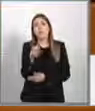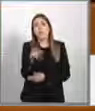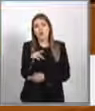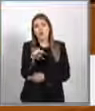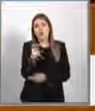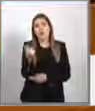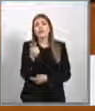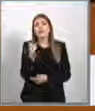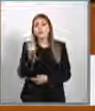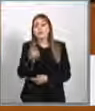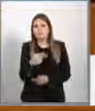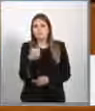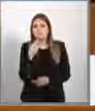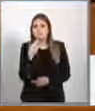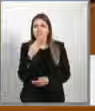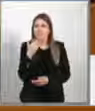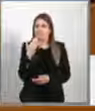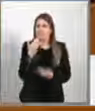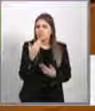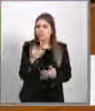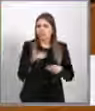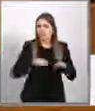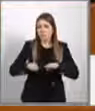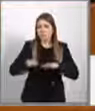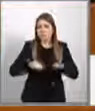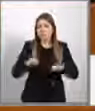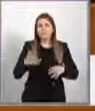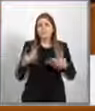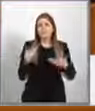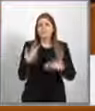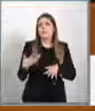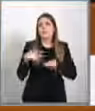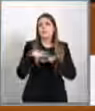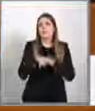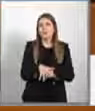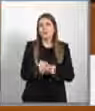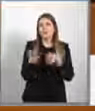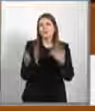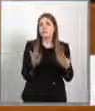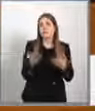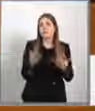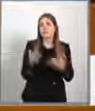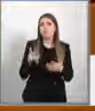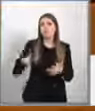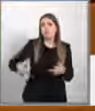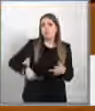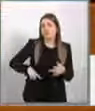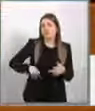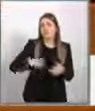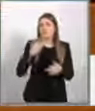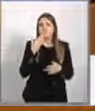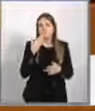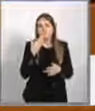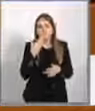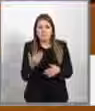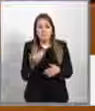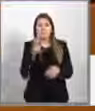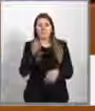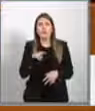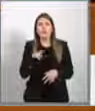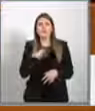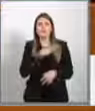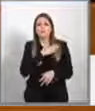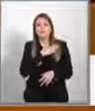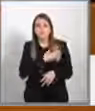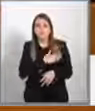sea operativa, que esté integrada por servidores públicos profesionales y honestos, que estén sujetos a un régimen de rendición